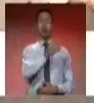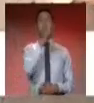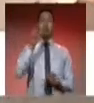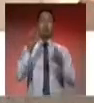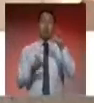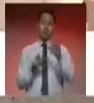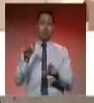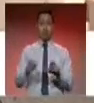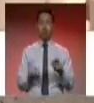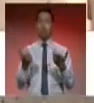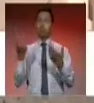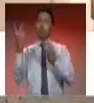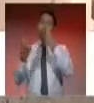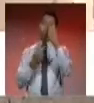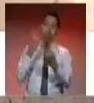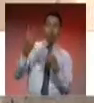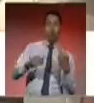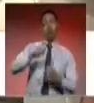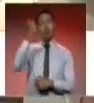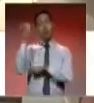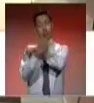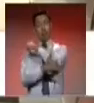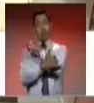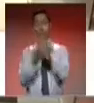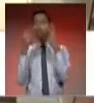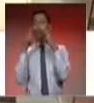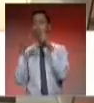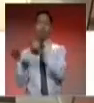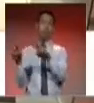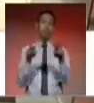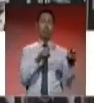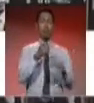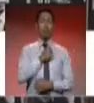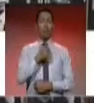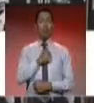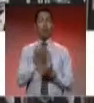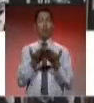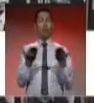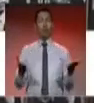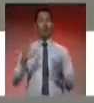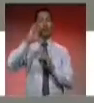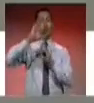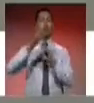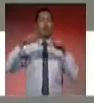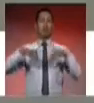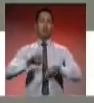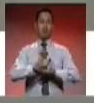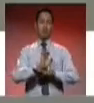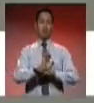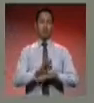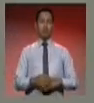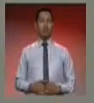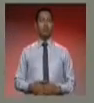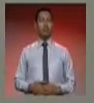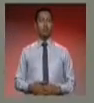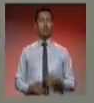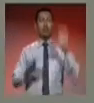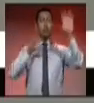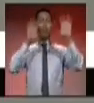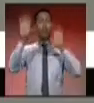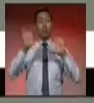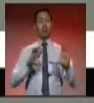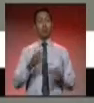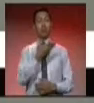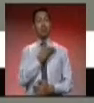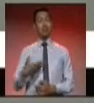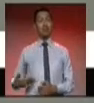nacionales y extranjeros puedan observar una parte de los bienes culturales que posee el Ecuador. El Museo de la Presidencia promueve